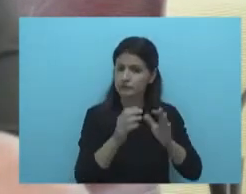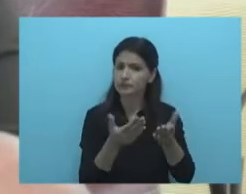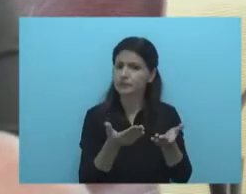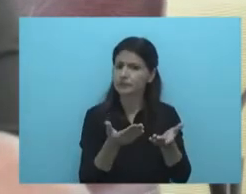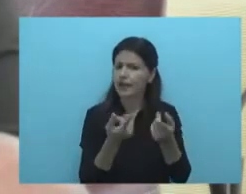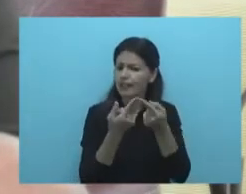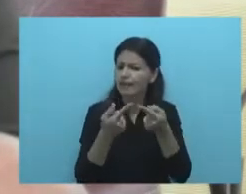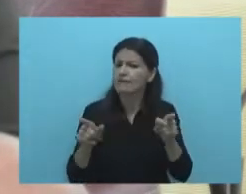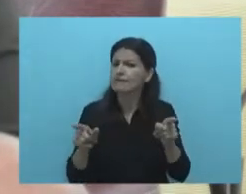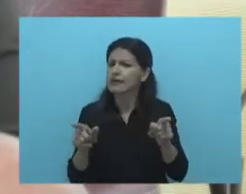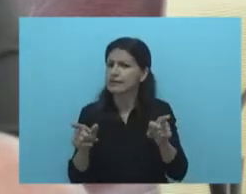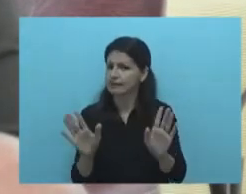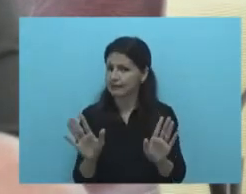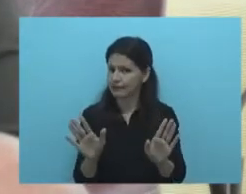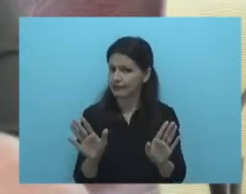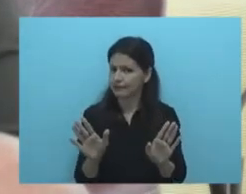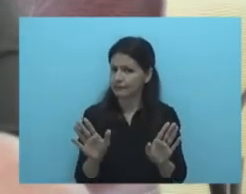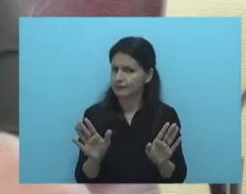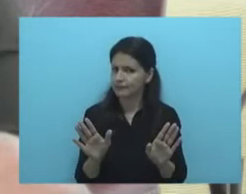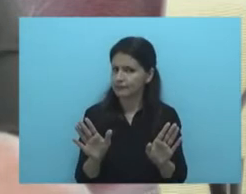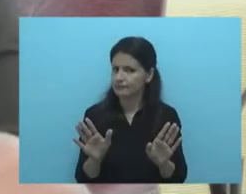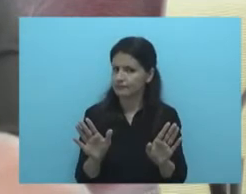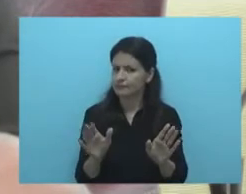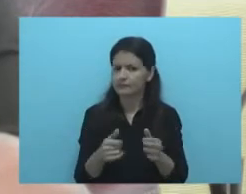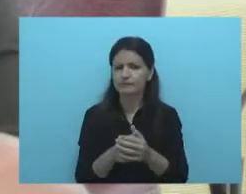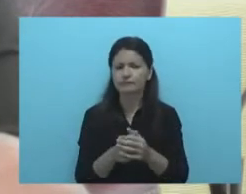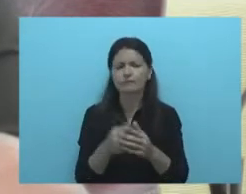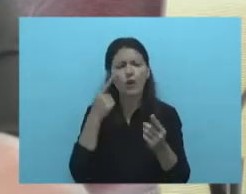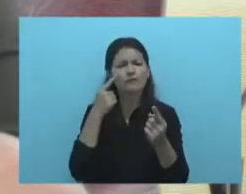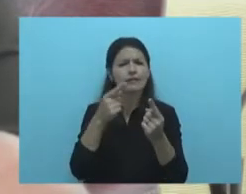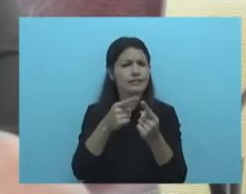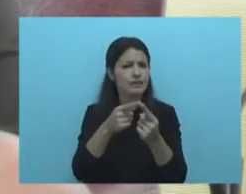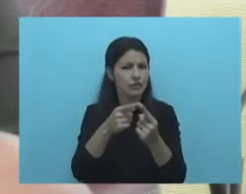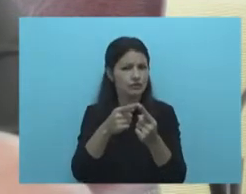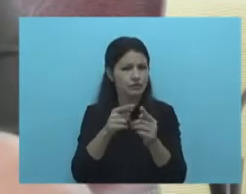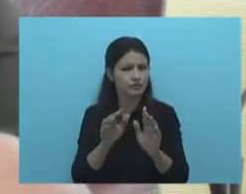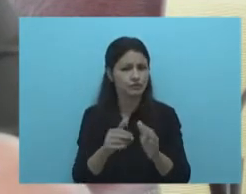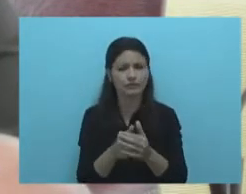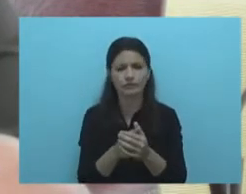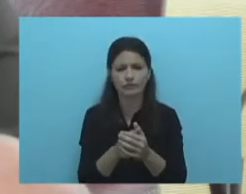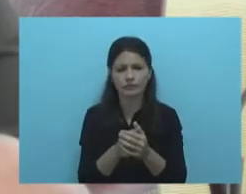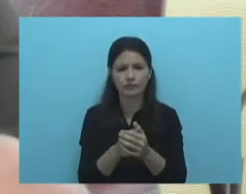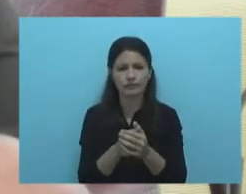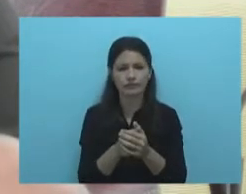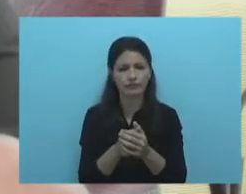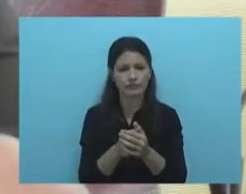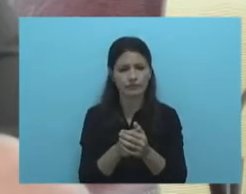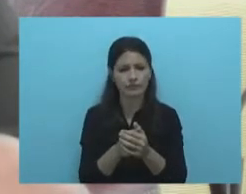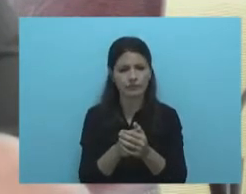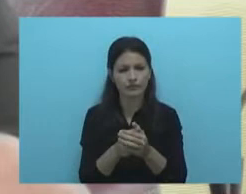una diferencia, creo yo, en el objetivo que lleva adelante. Porque no es